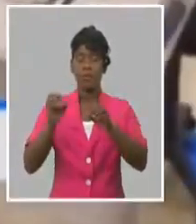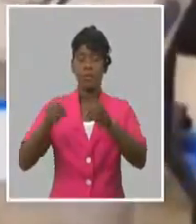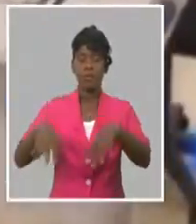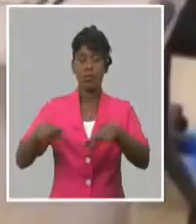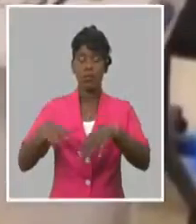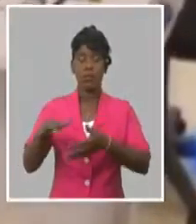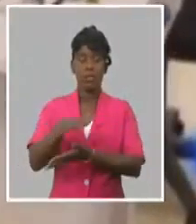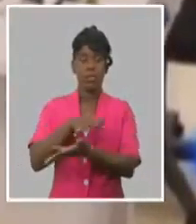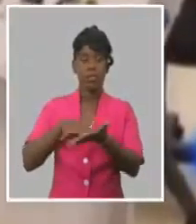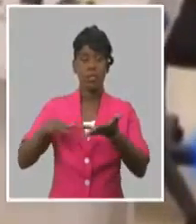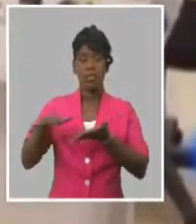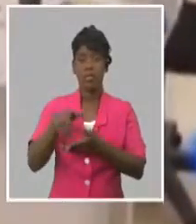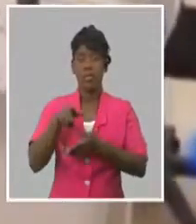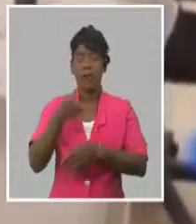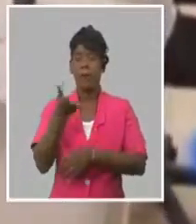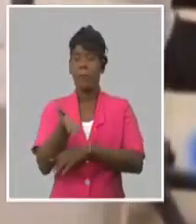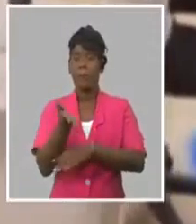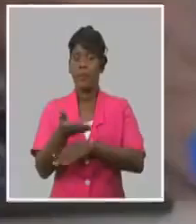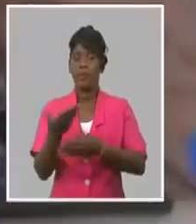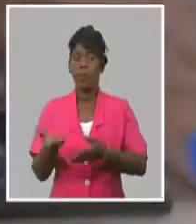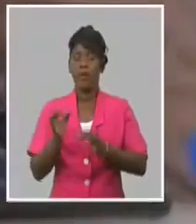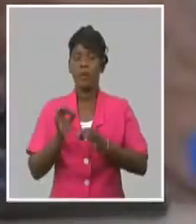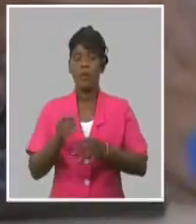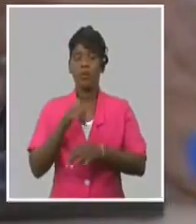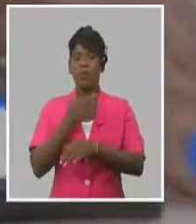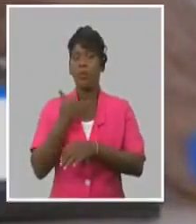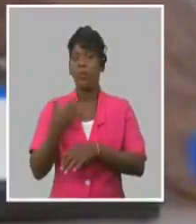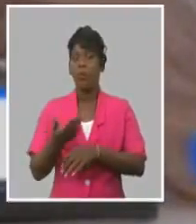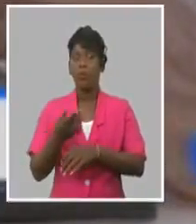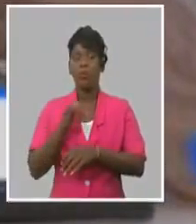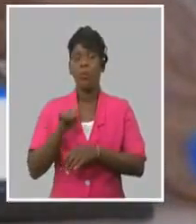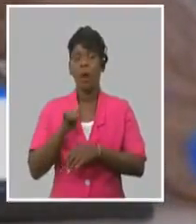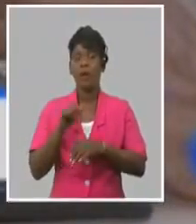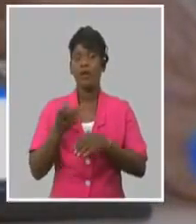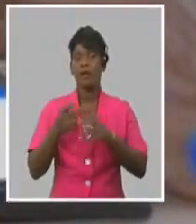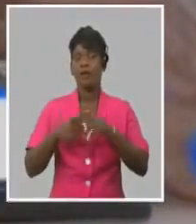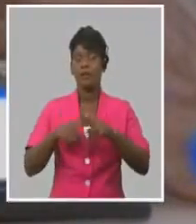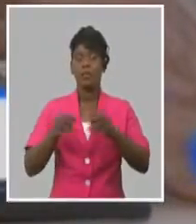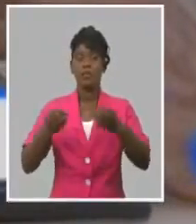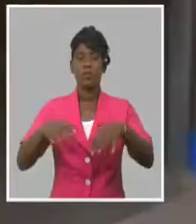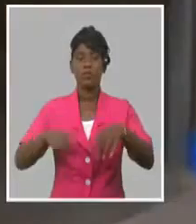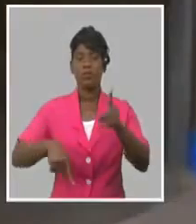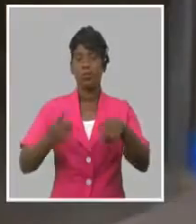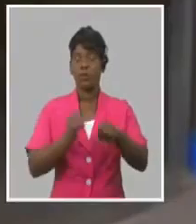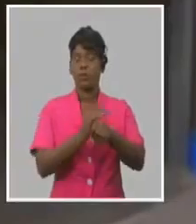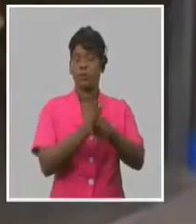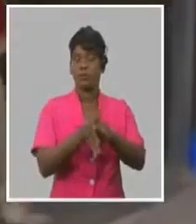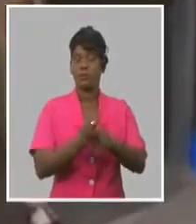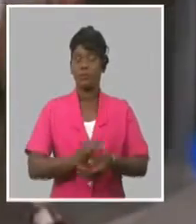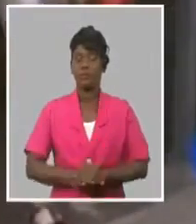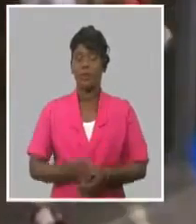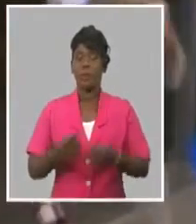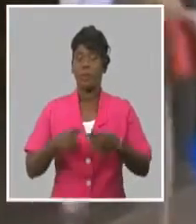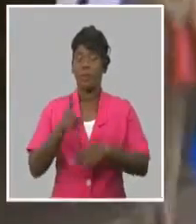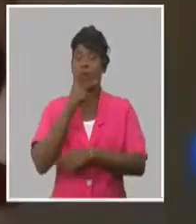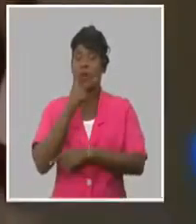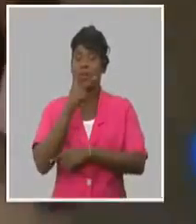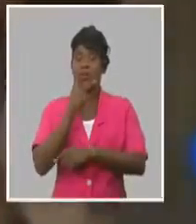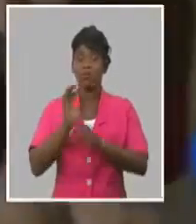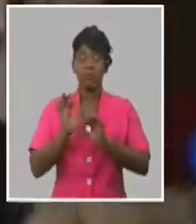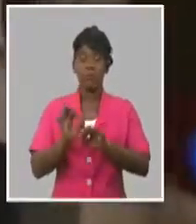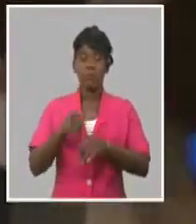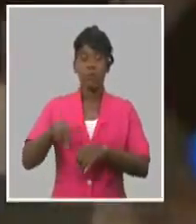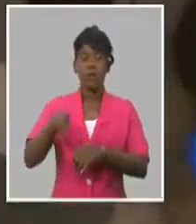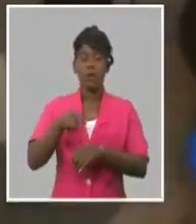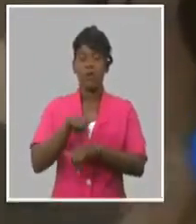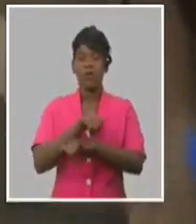mejores retribuciones y más plantilla para dar respuesta a las necesidades generadas por la pandemia. La atención primaria, dicen los sanitarios,